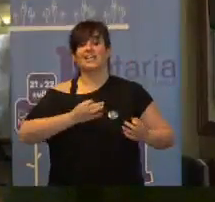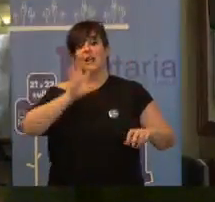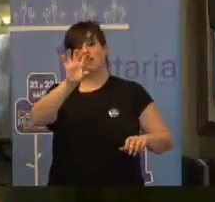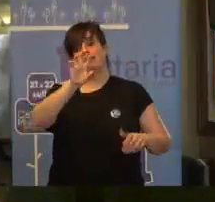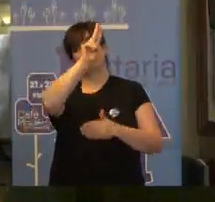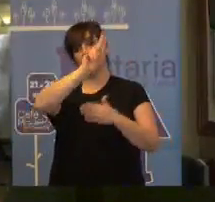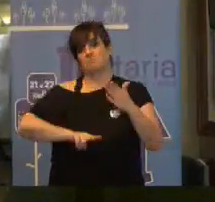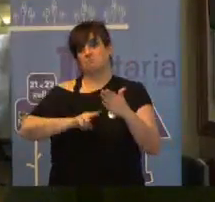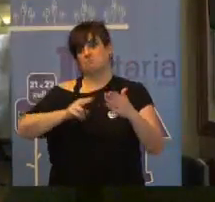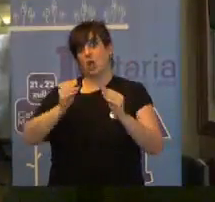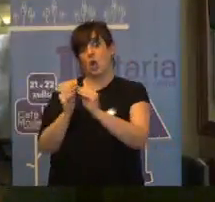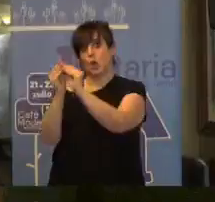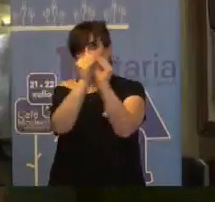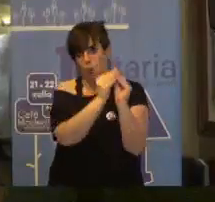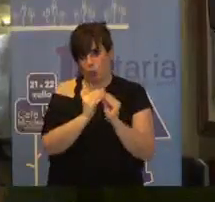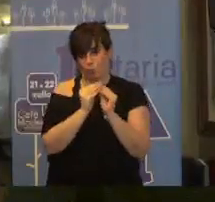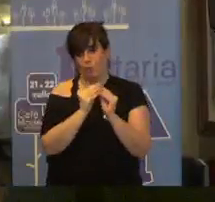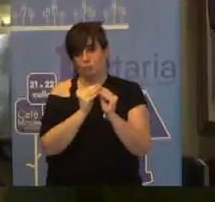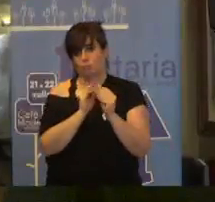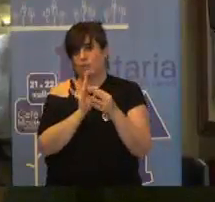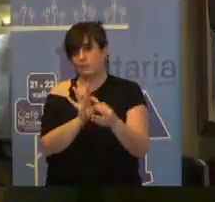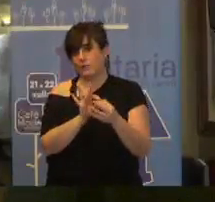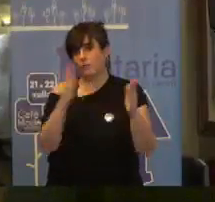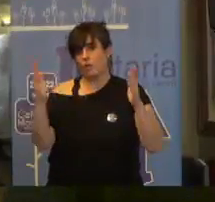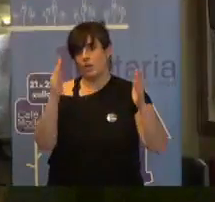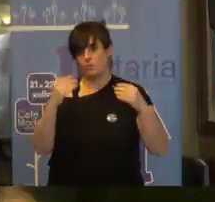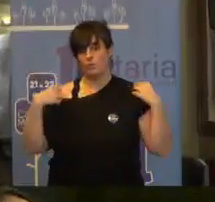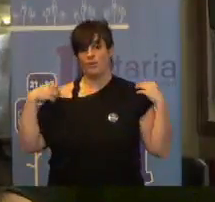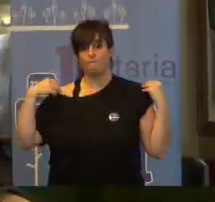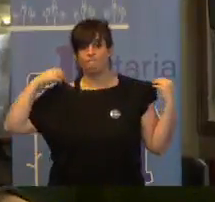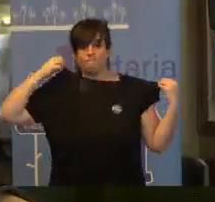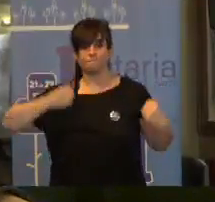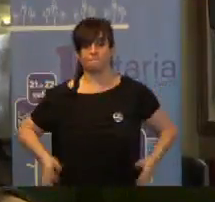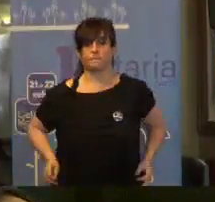no que estamos, e eu creo que o tempo actual non ten nada que ver co do 2015, non?